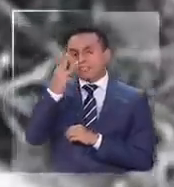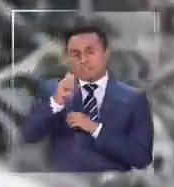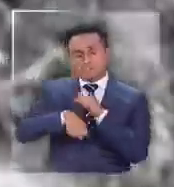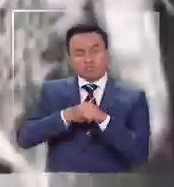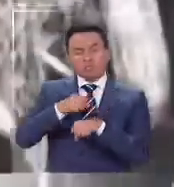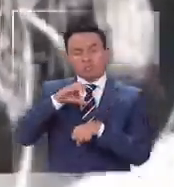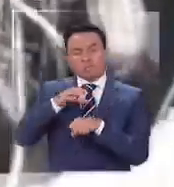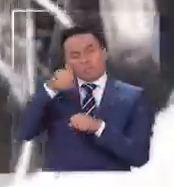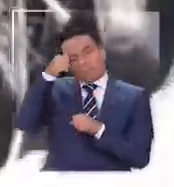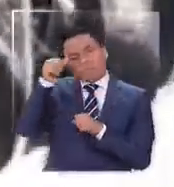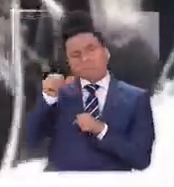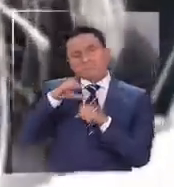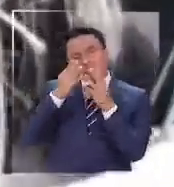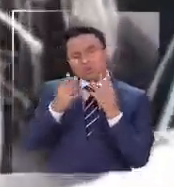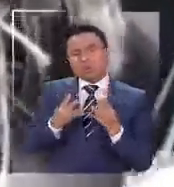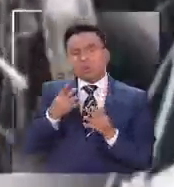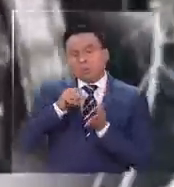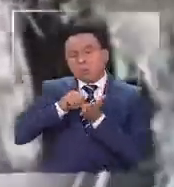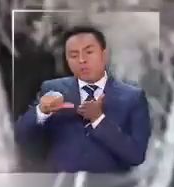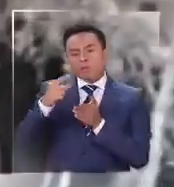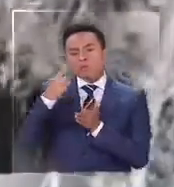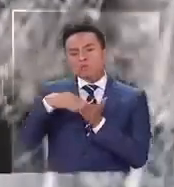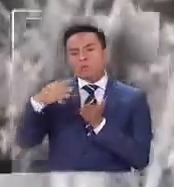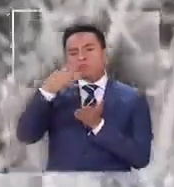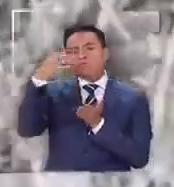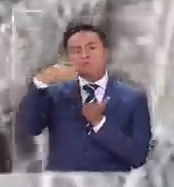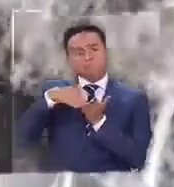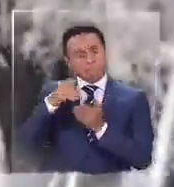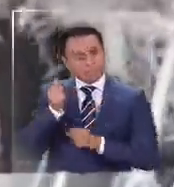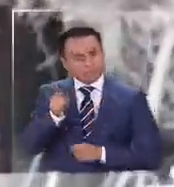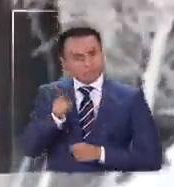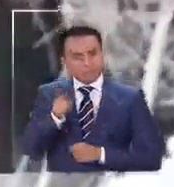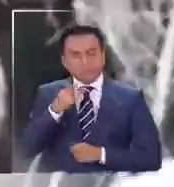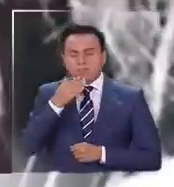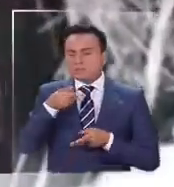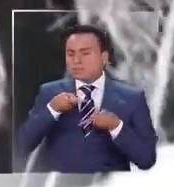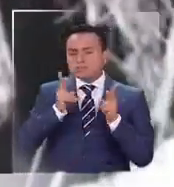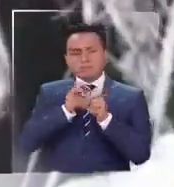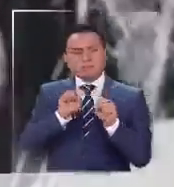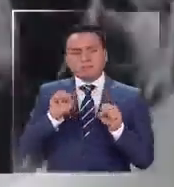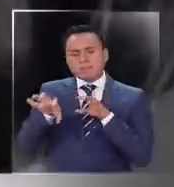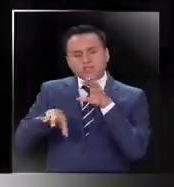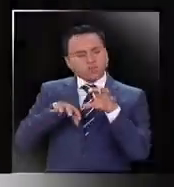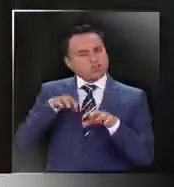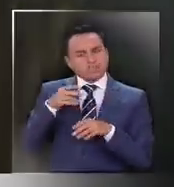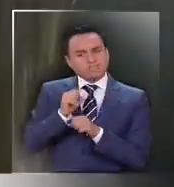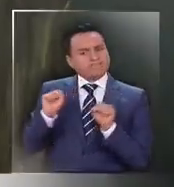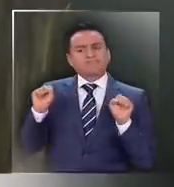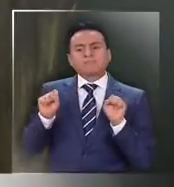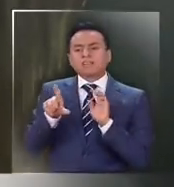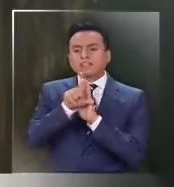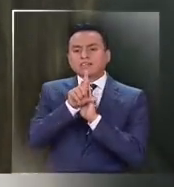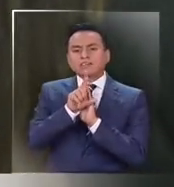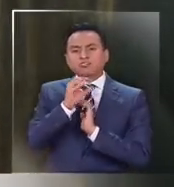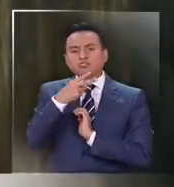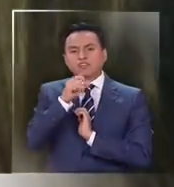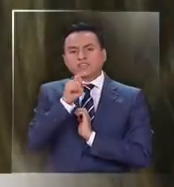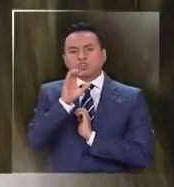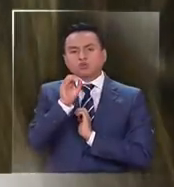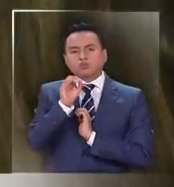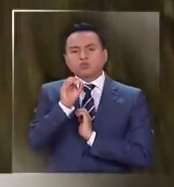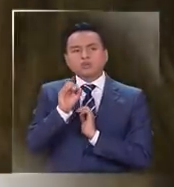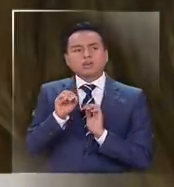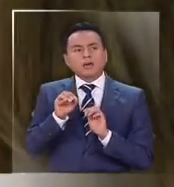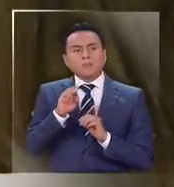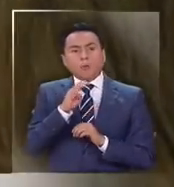de presidio, multas que superan el 1.400.000 pesos e inhabilidad de tener mascotas, según la ley Cholito.